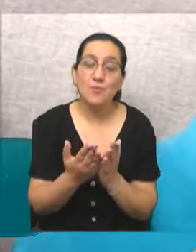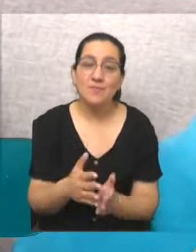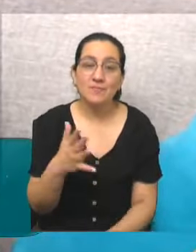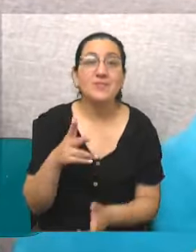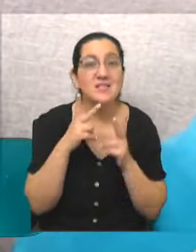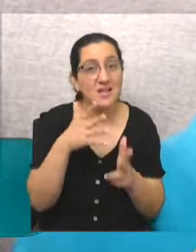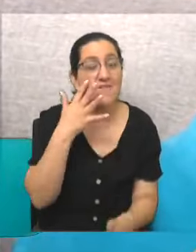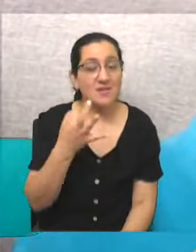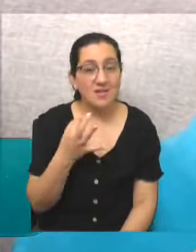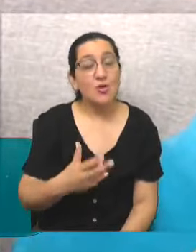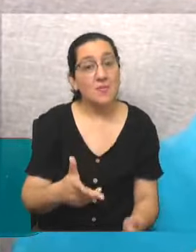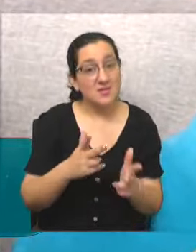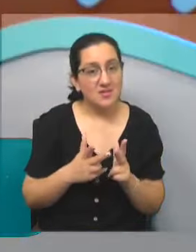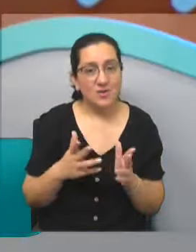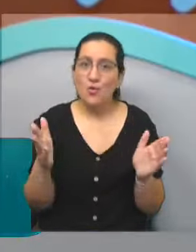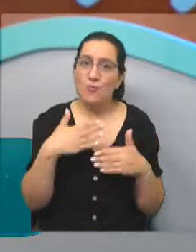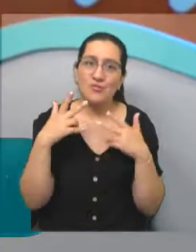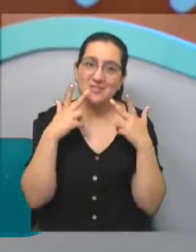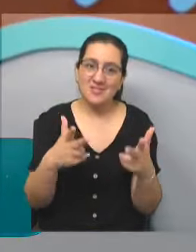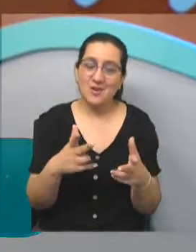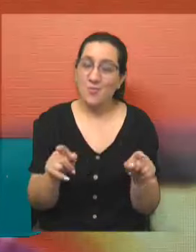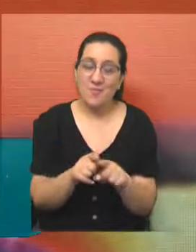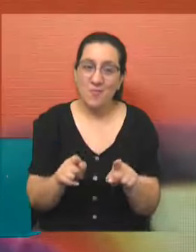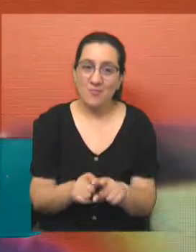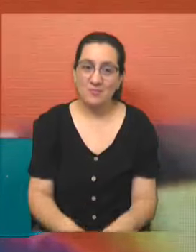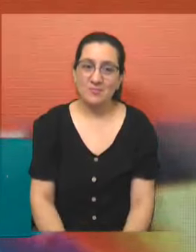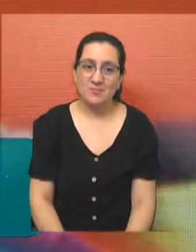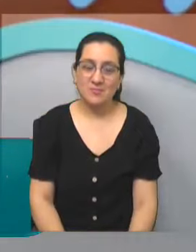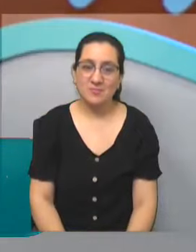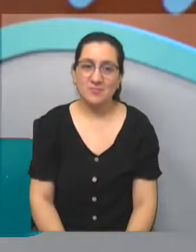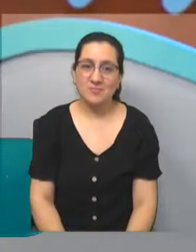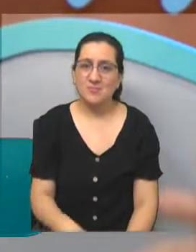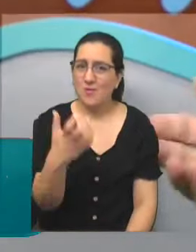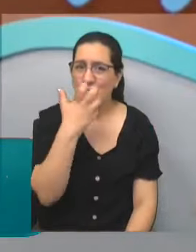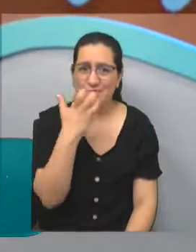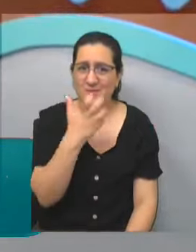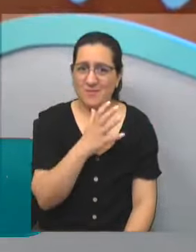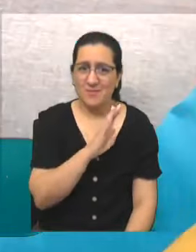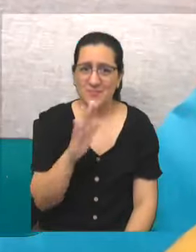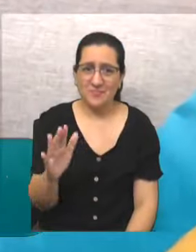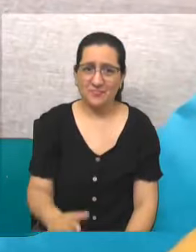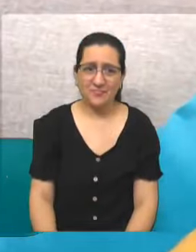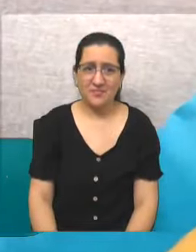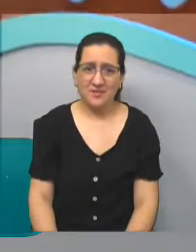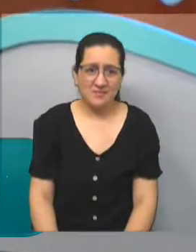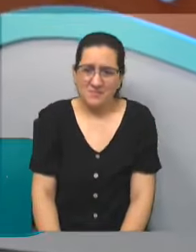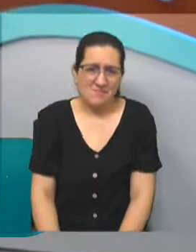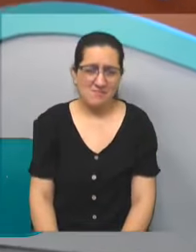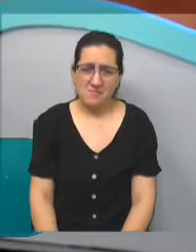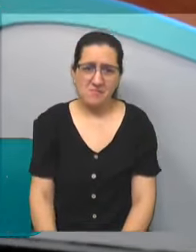verdad, lo que me dijiste. No, no puedo decir lo que dije. Decilo, tu opinión. Horrible,